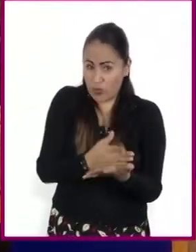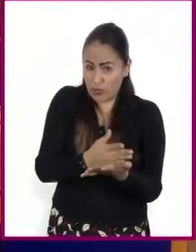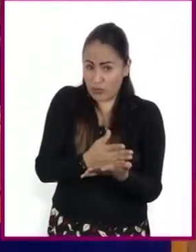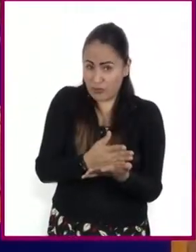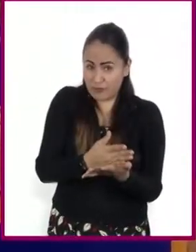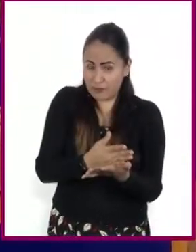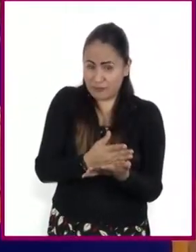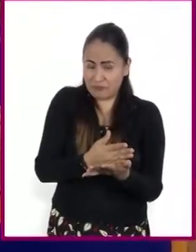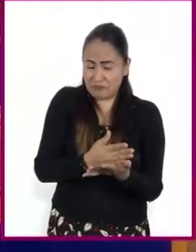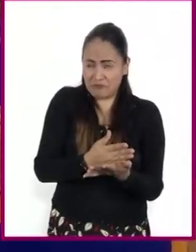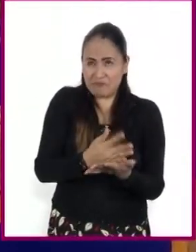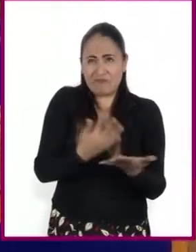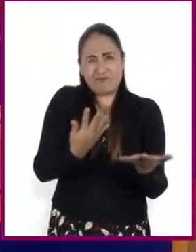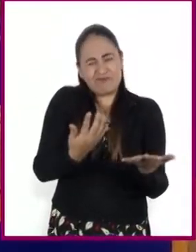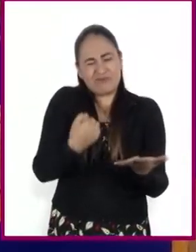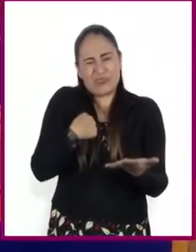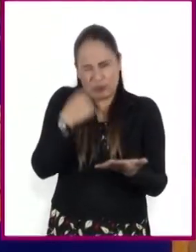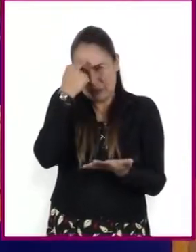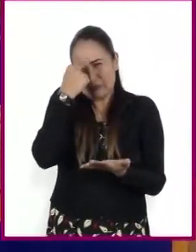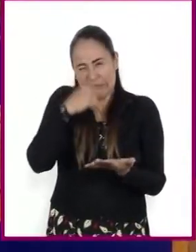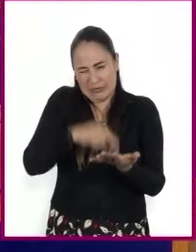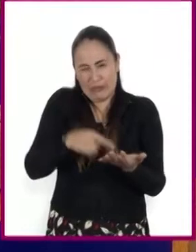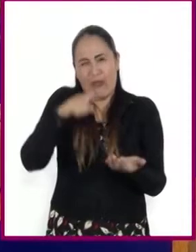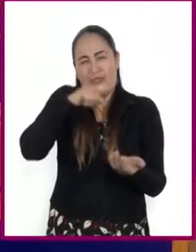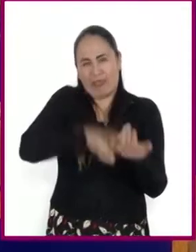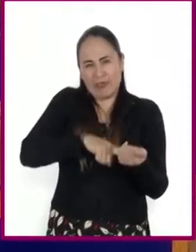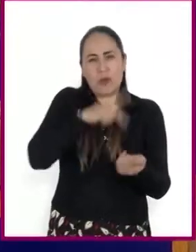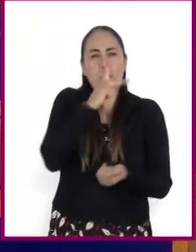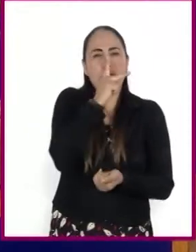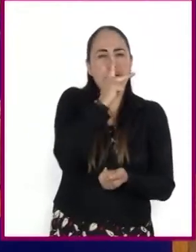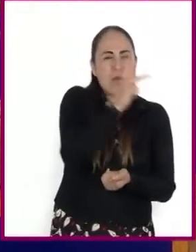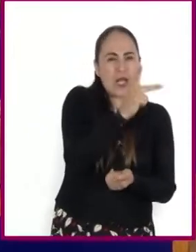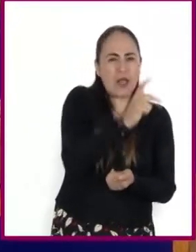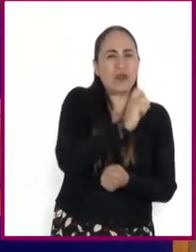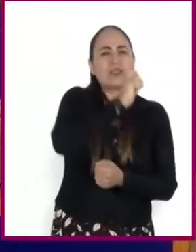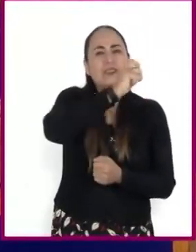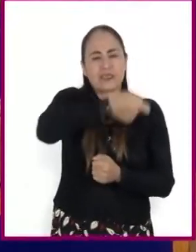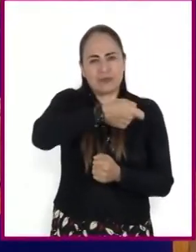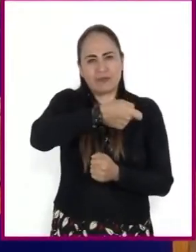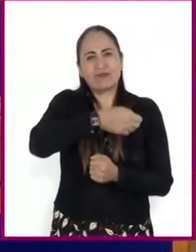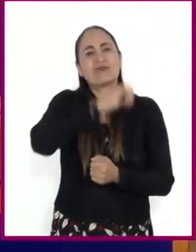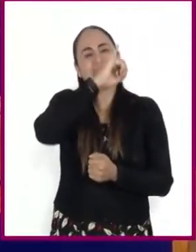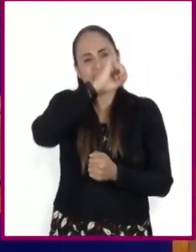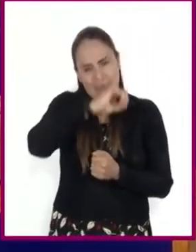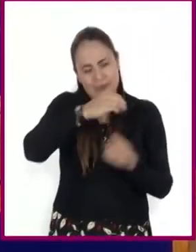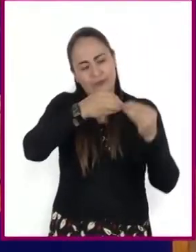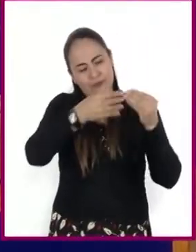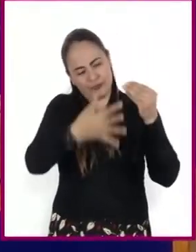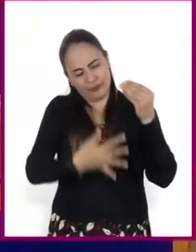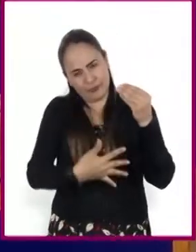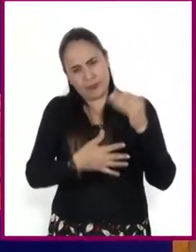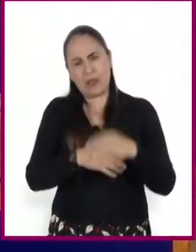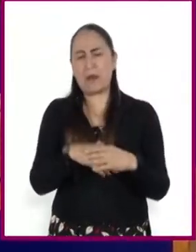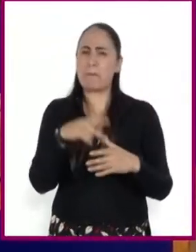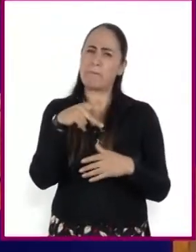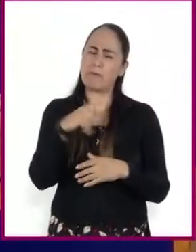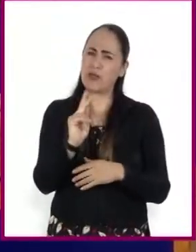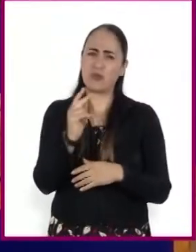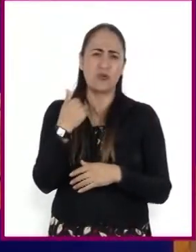Pues creo que en el diccionario podemos encontrar las palabras con sus significados, pero no me queda muy claro si